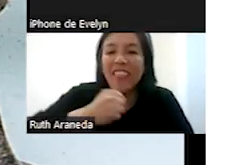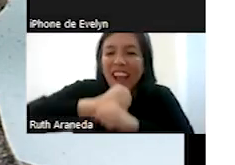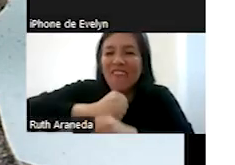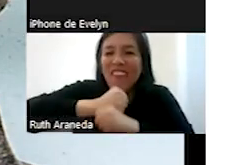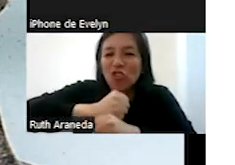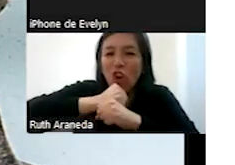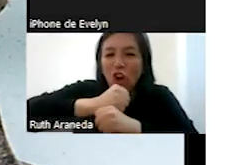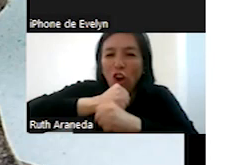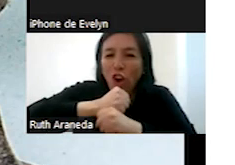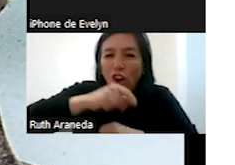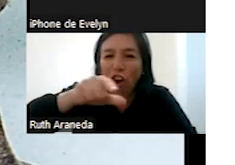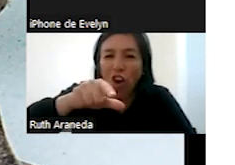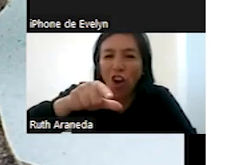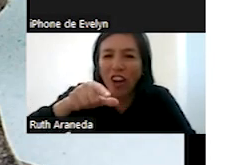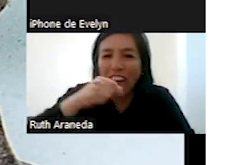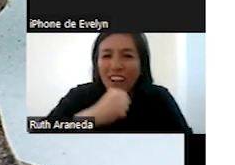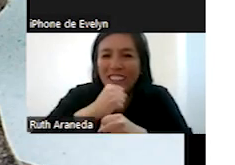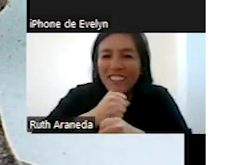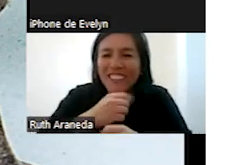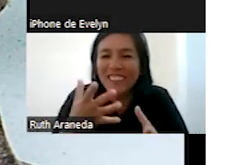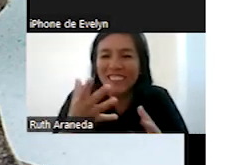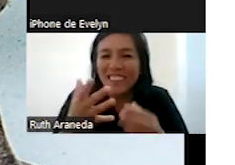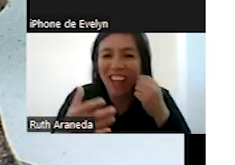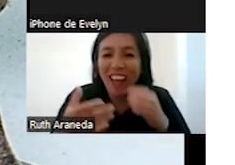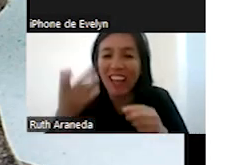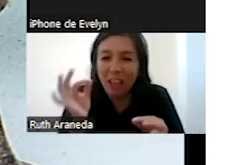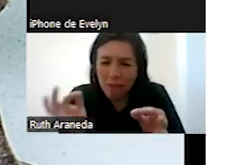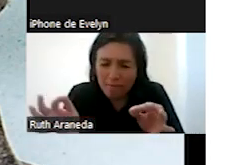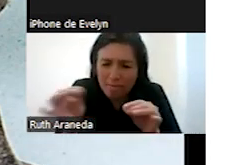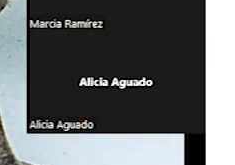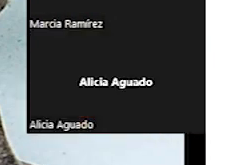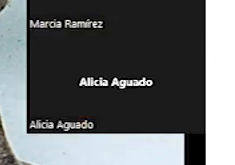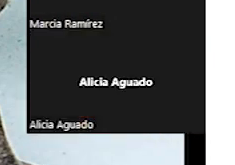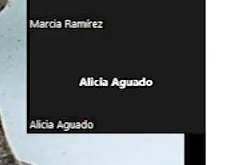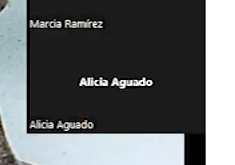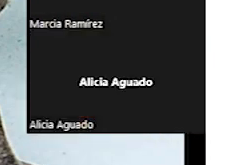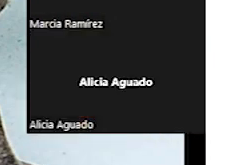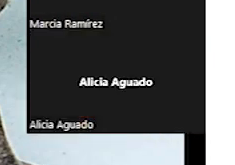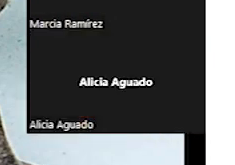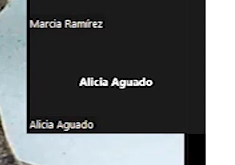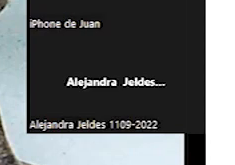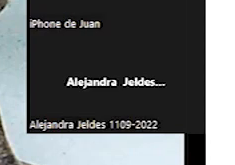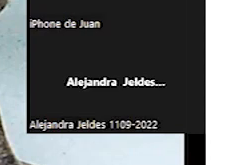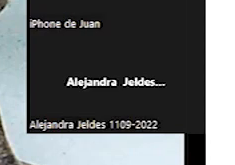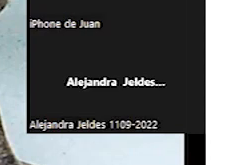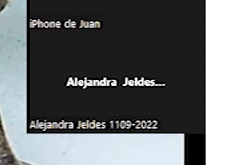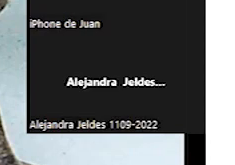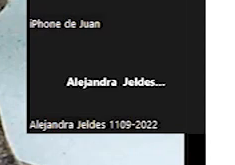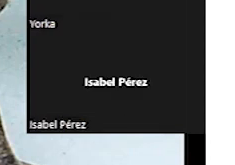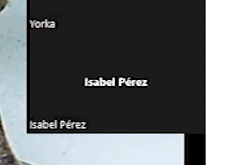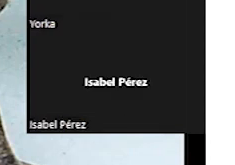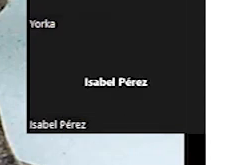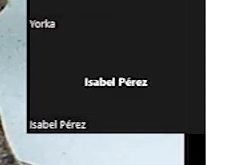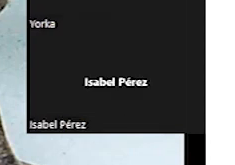estos son las plaquitas que arman la estrella de mar. La estrella de mar son un aparato hidráulico impresionante.